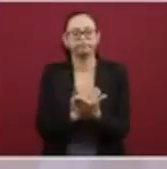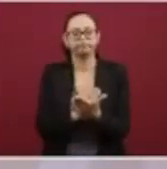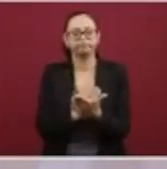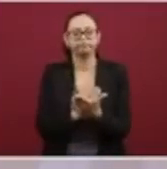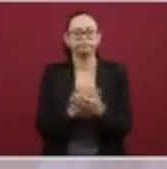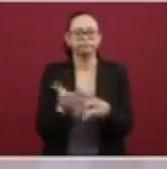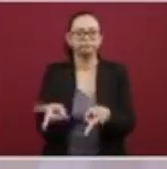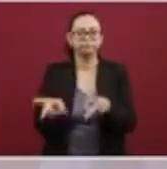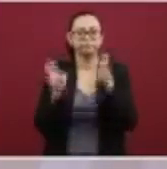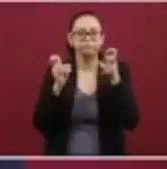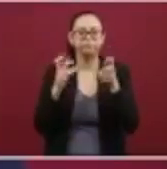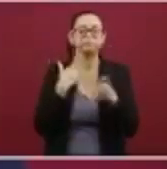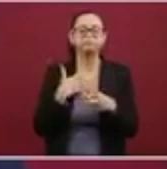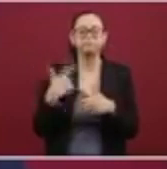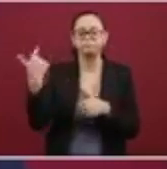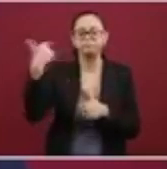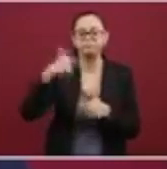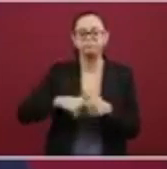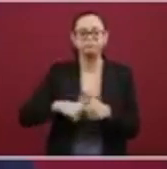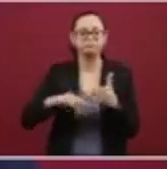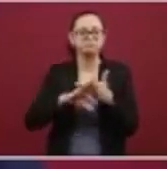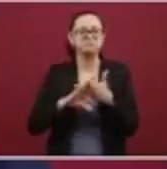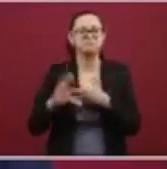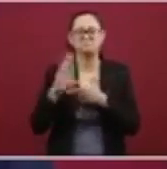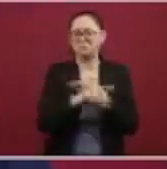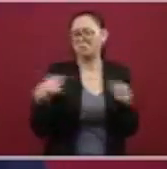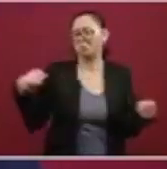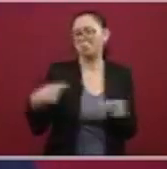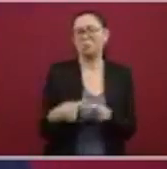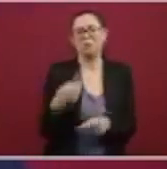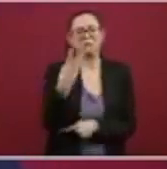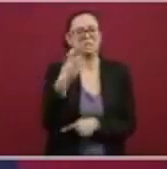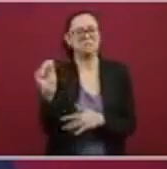el robo de combustible. En tres meses